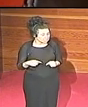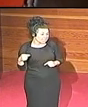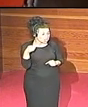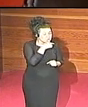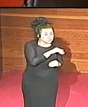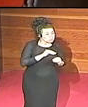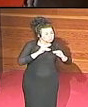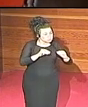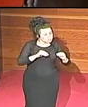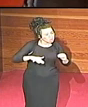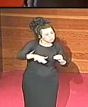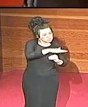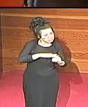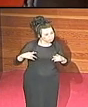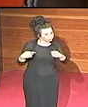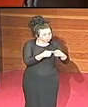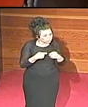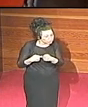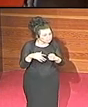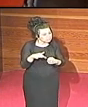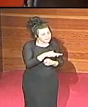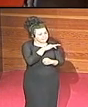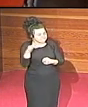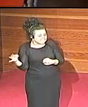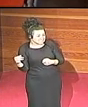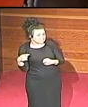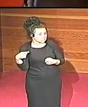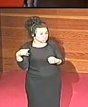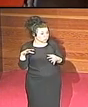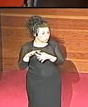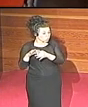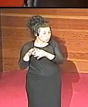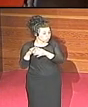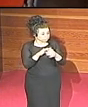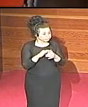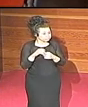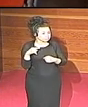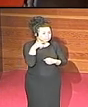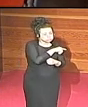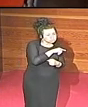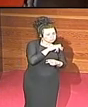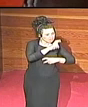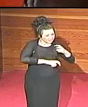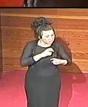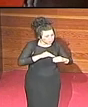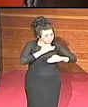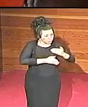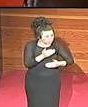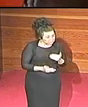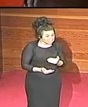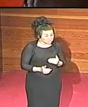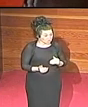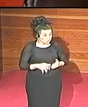ondoko espazioko gatazkak, eta Sovietar Batasunaren ondoko gizarteetako erreforma prozesuak. Bartzelonan bizi